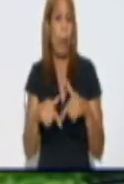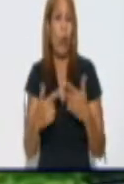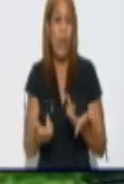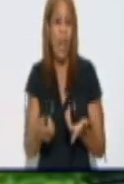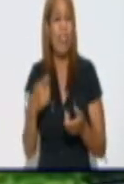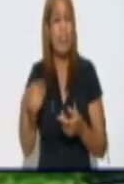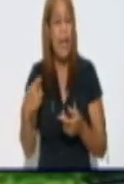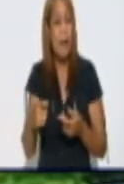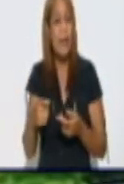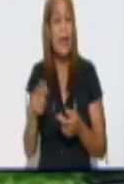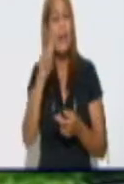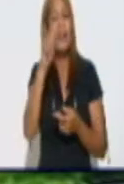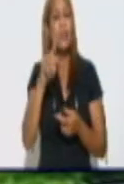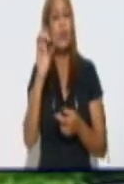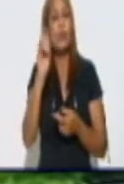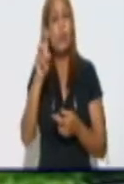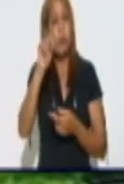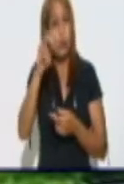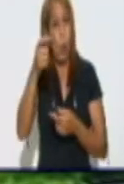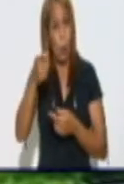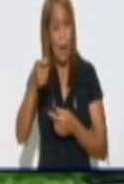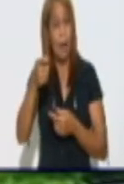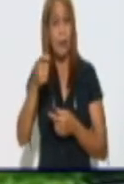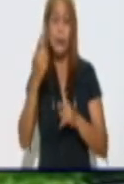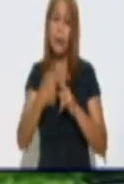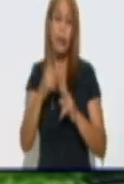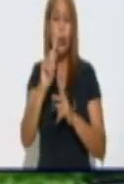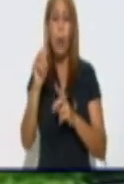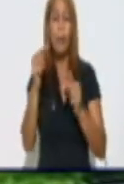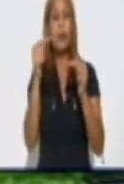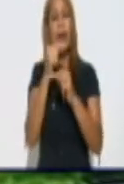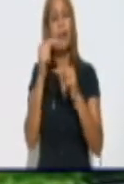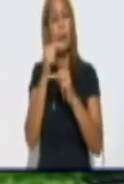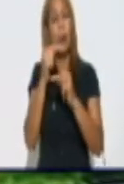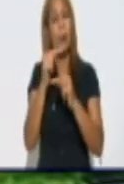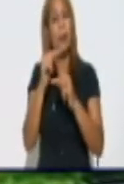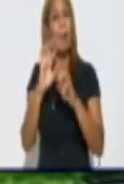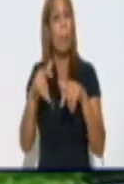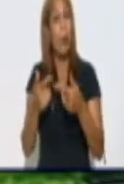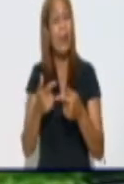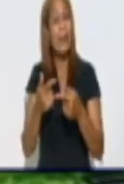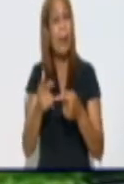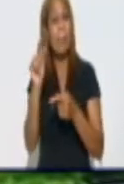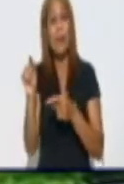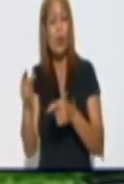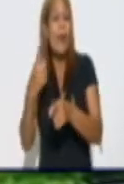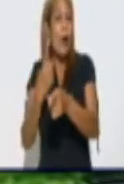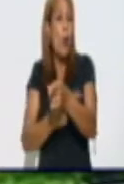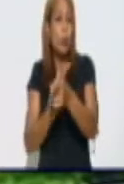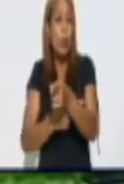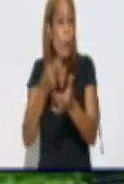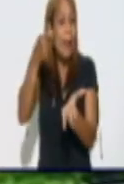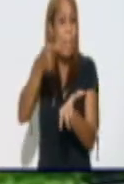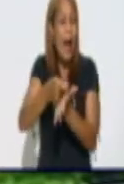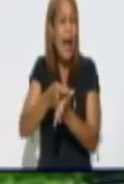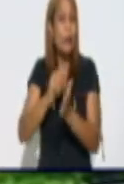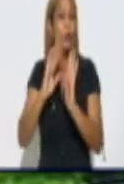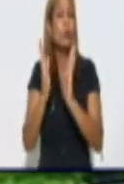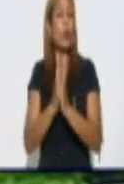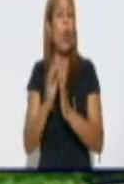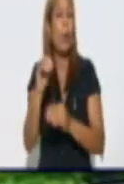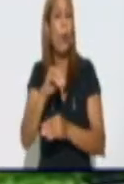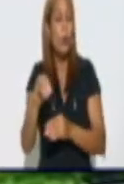por muchas personas, por muchos clientes, vamos a decirlo así, usan más el transfer móvil para el pago de la electricidad, para el